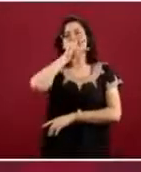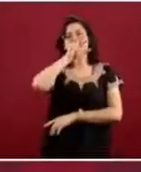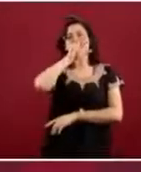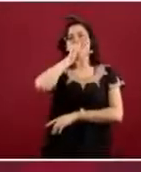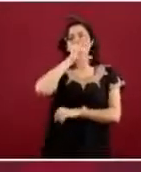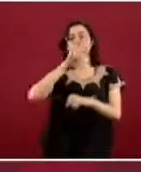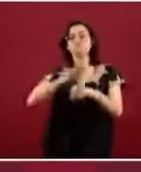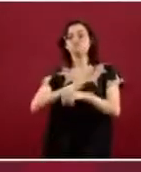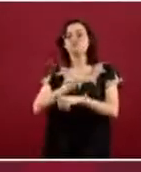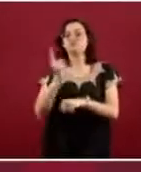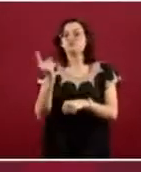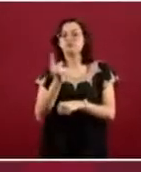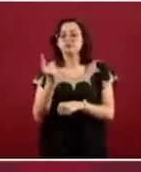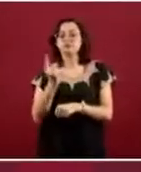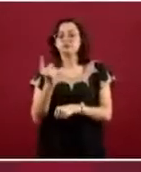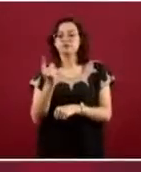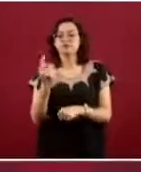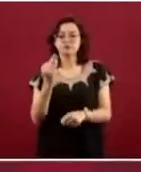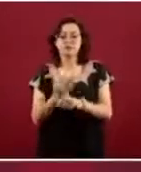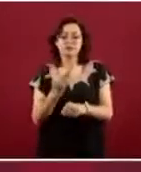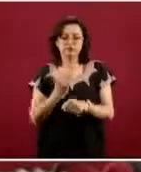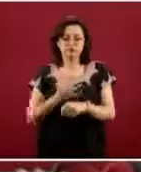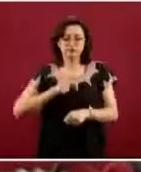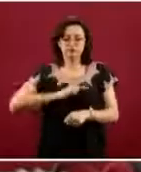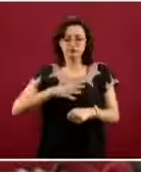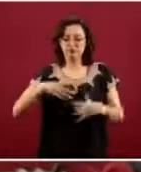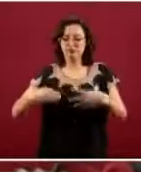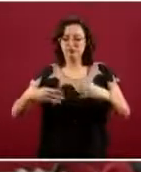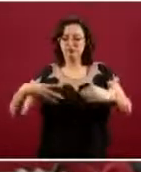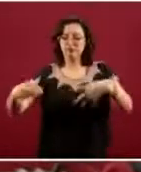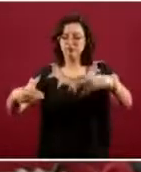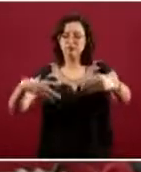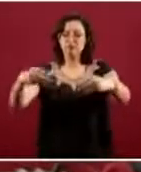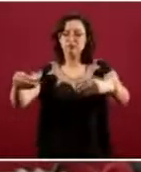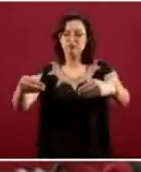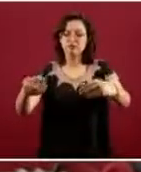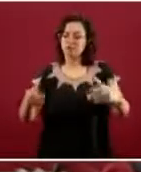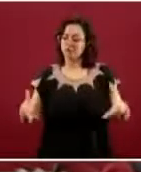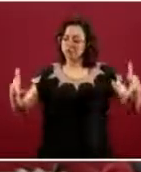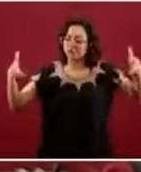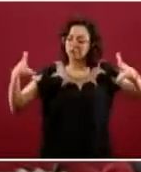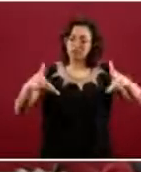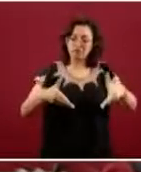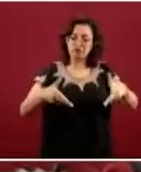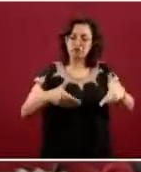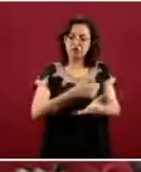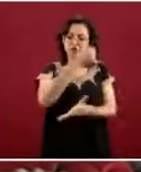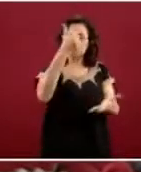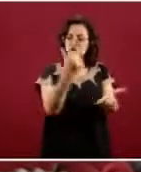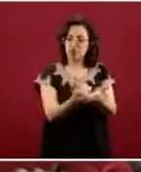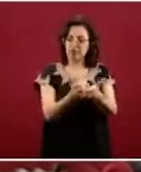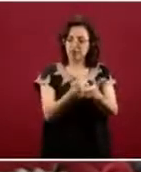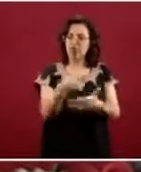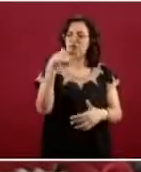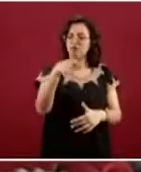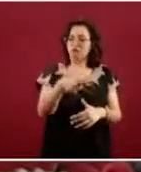de distribución de la epidemia muestran que está relativamente concentrada en zonas